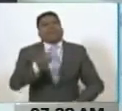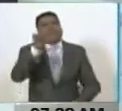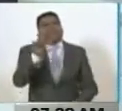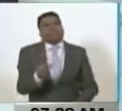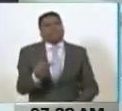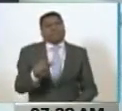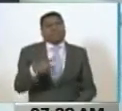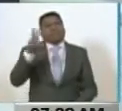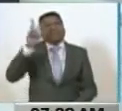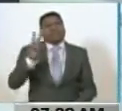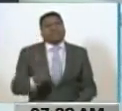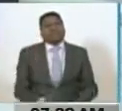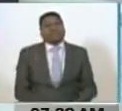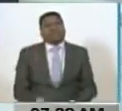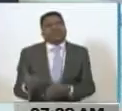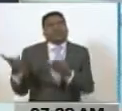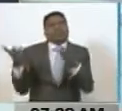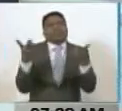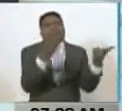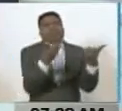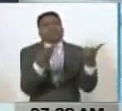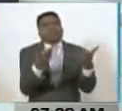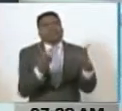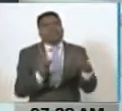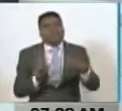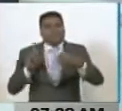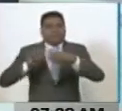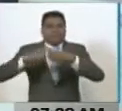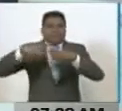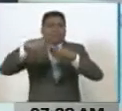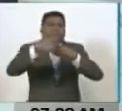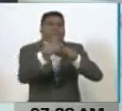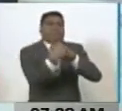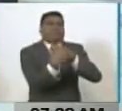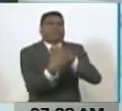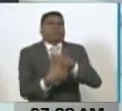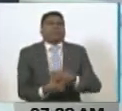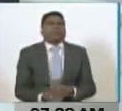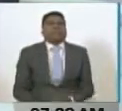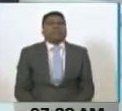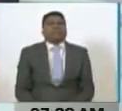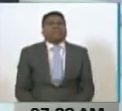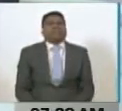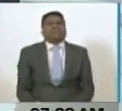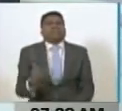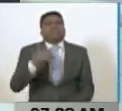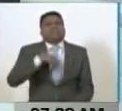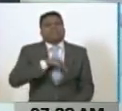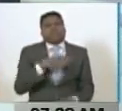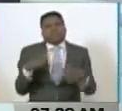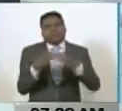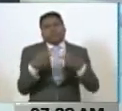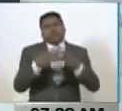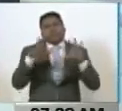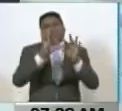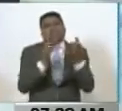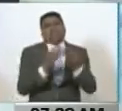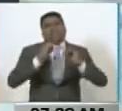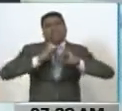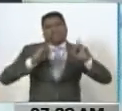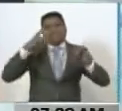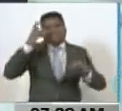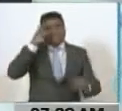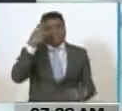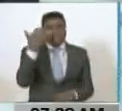venezolano. Y con esta invitación a integrarnos cada vez más con estos integrantes también de nuestros núcleos familiares, finalizamos el día de